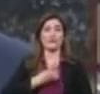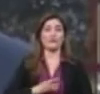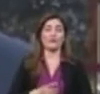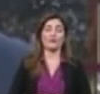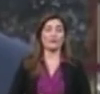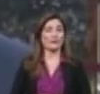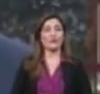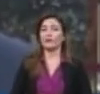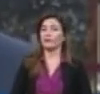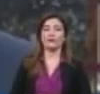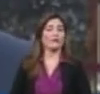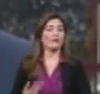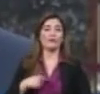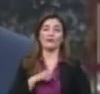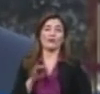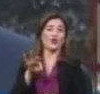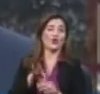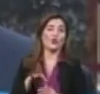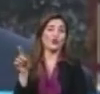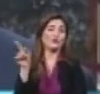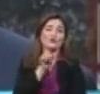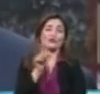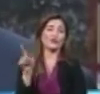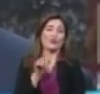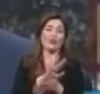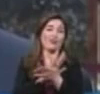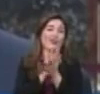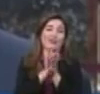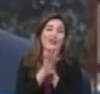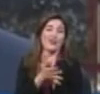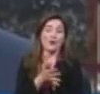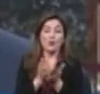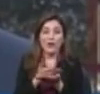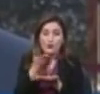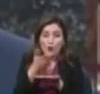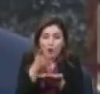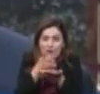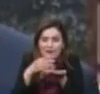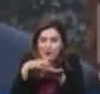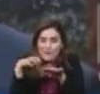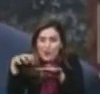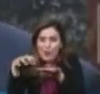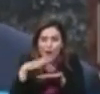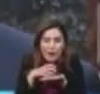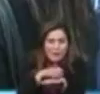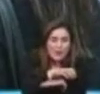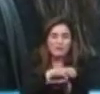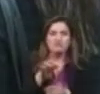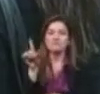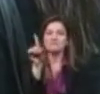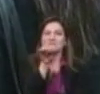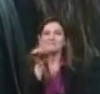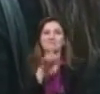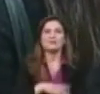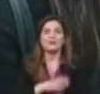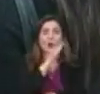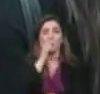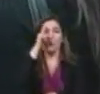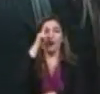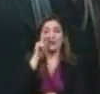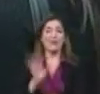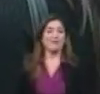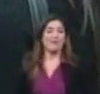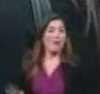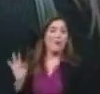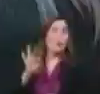No daremos nuestros votos para ningún reparto aquí en el seno de la Asamblea Nacional. Desde el correísmo tampoco darán